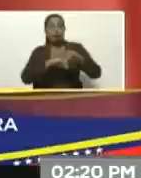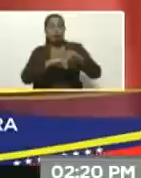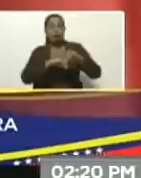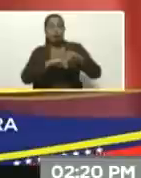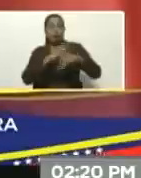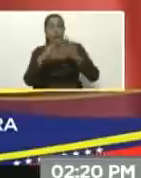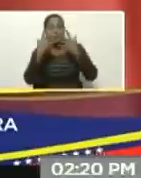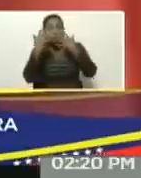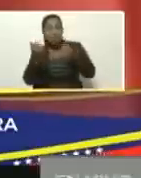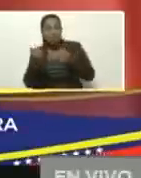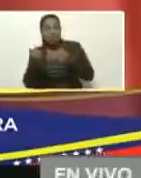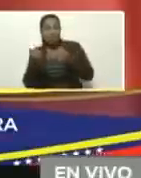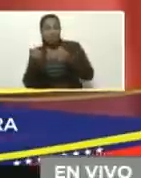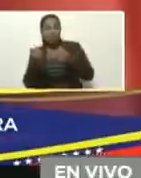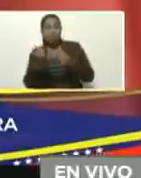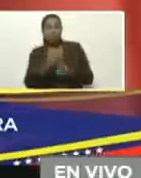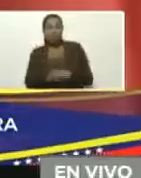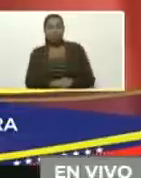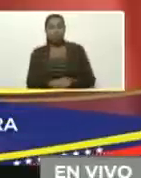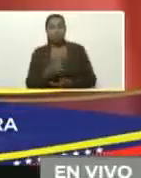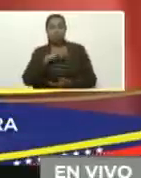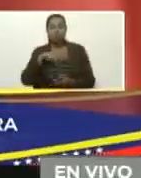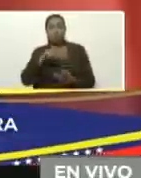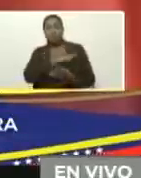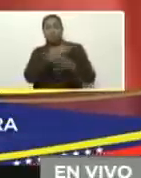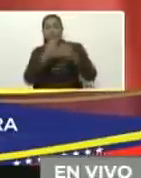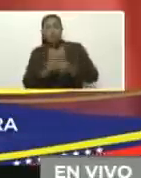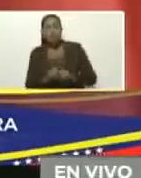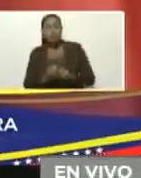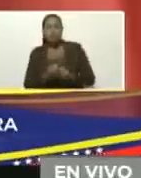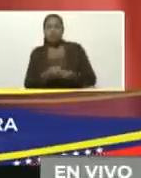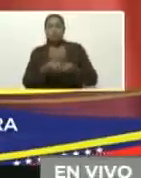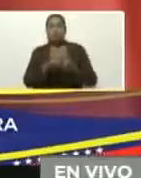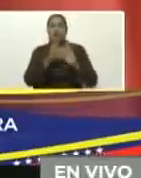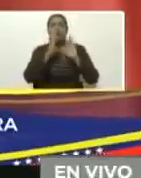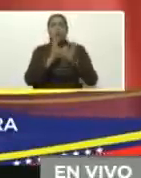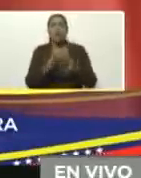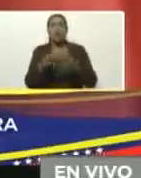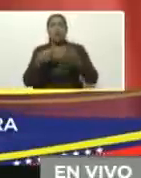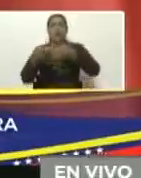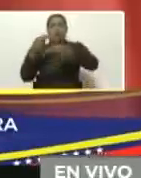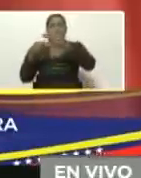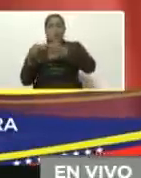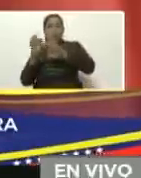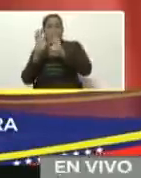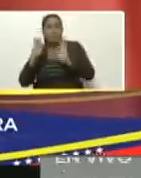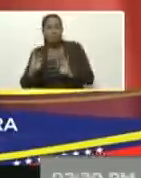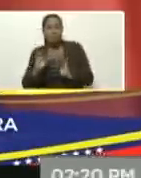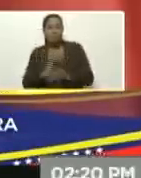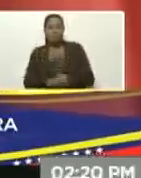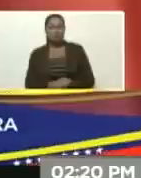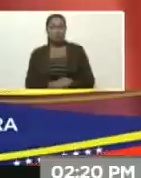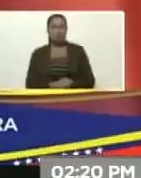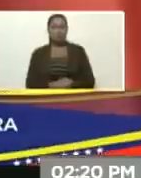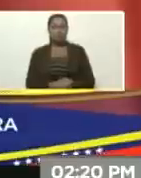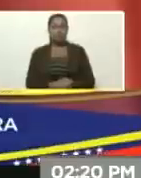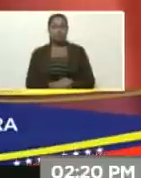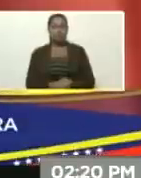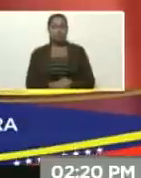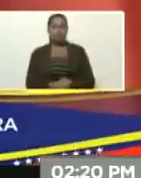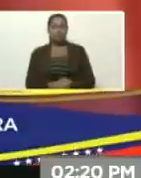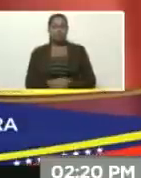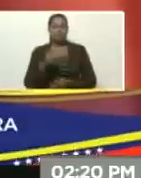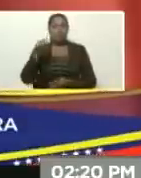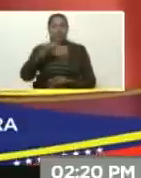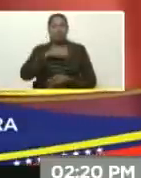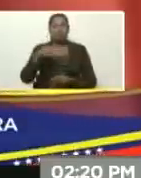de entendimiento, hemos fortalecido nuestra infraestructura regulatoria y